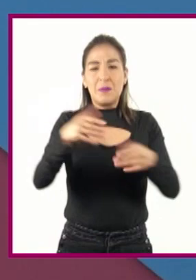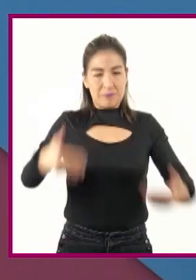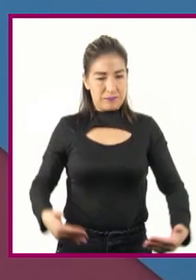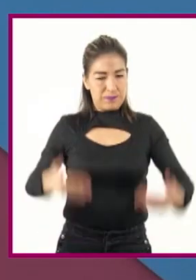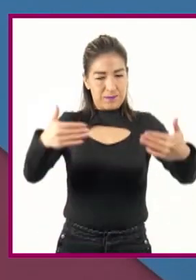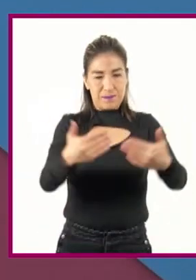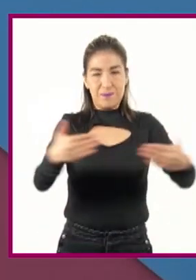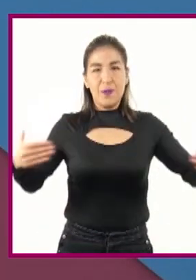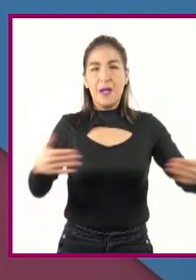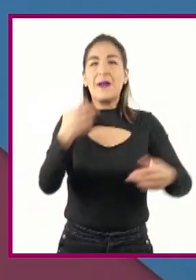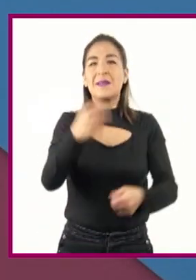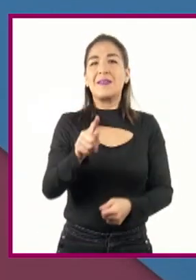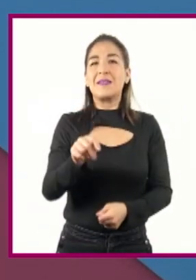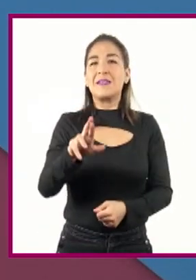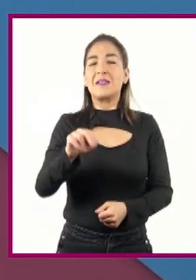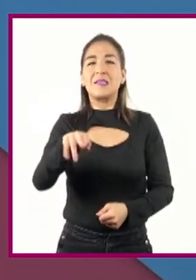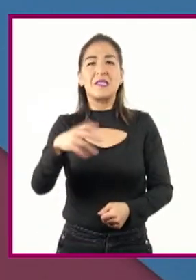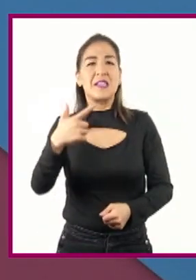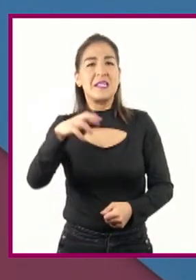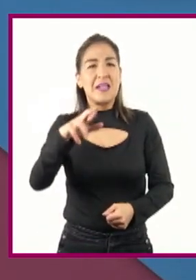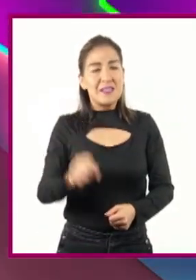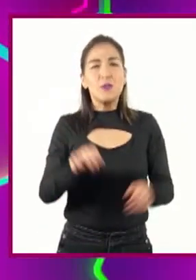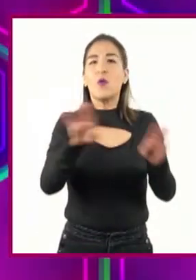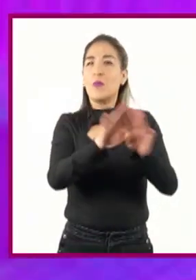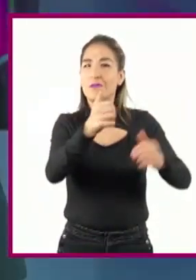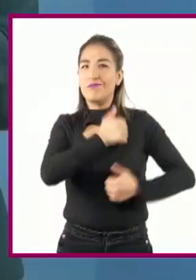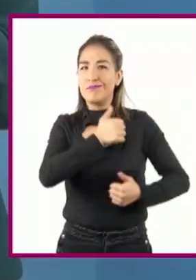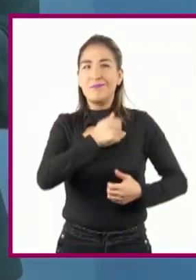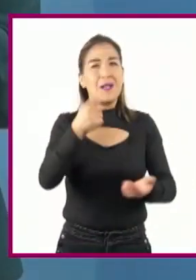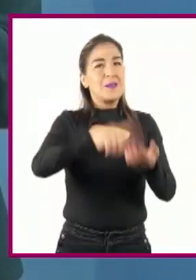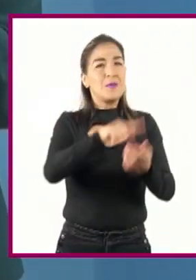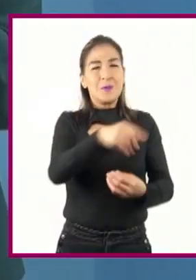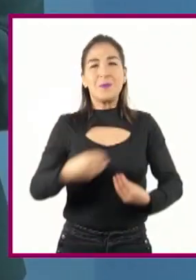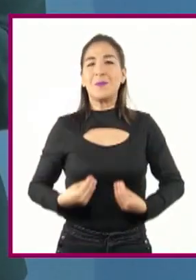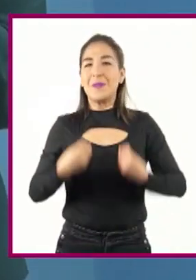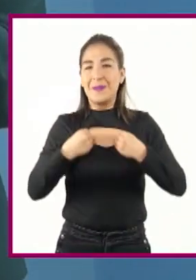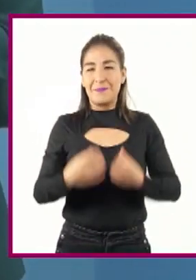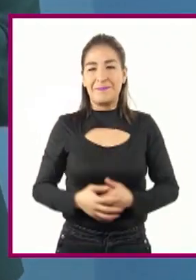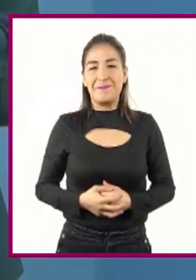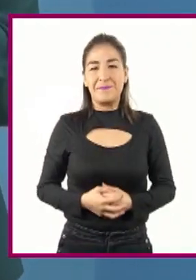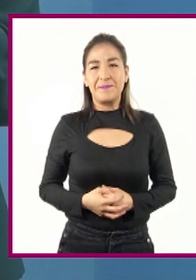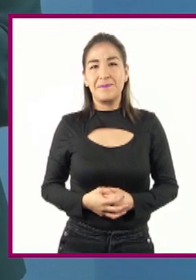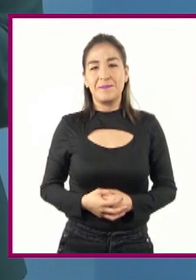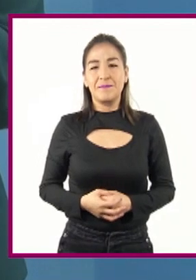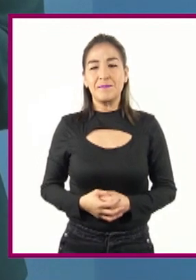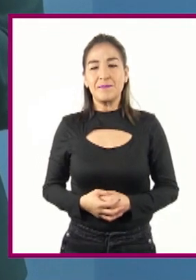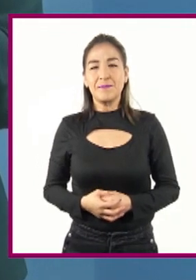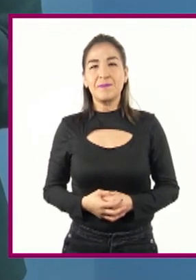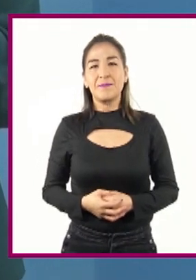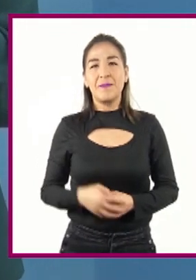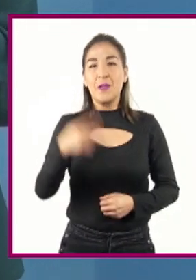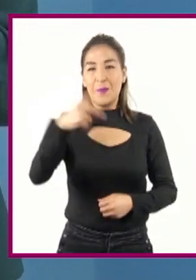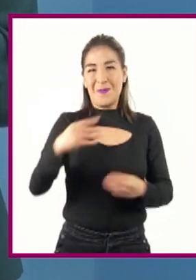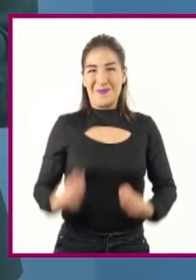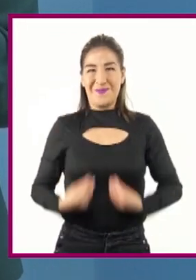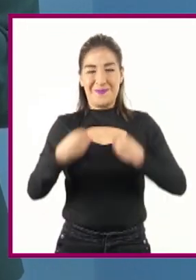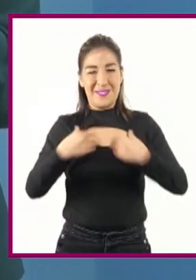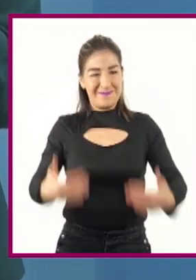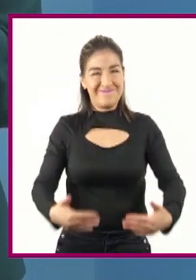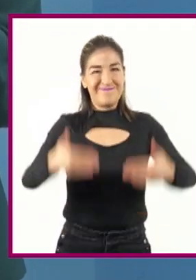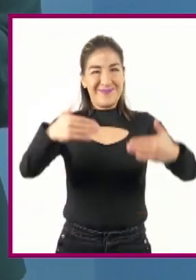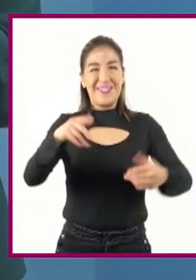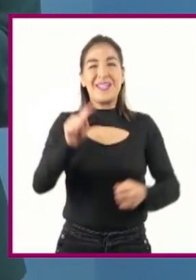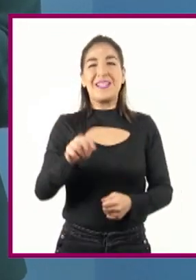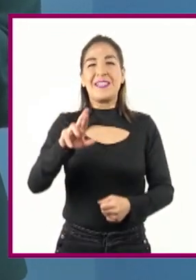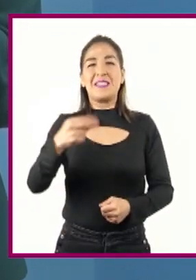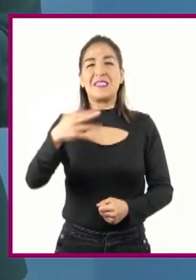trincheras y cómo era la vida de los soldados en ellas. La vida en las trincheras. Lo que en un